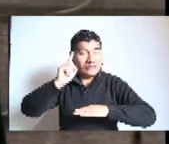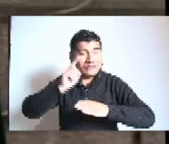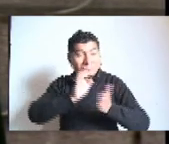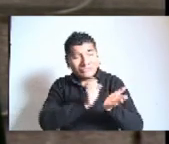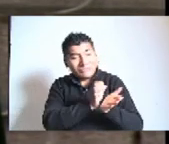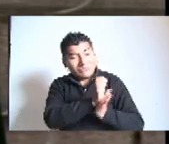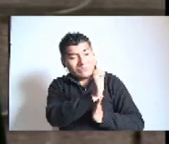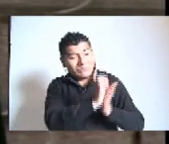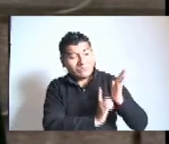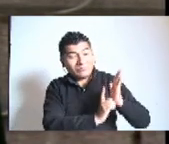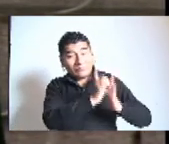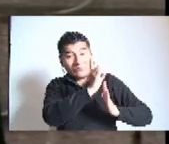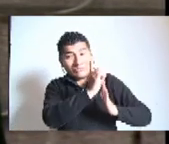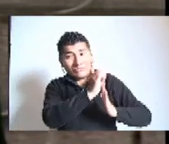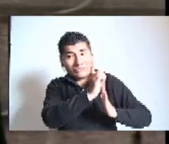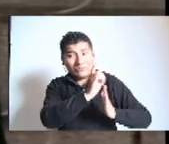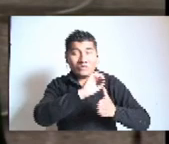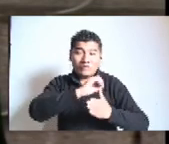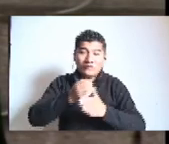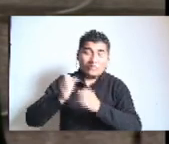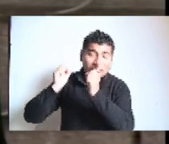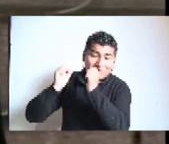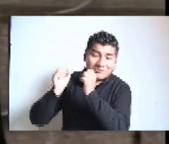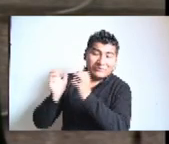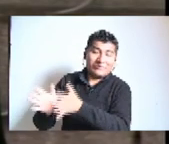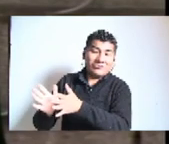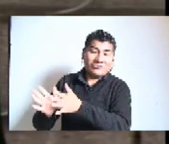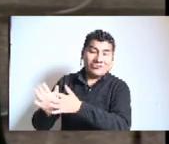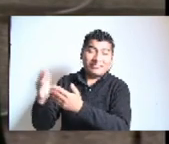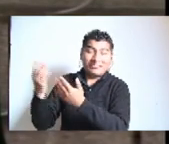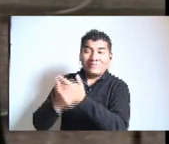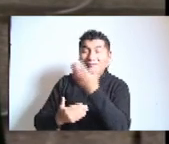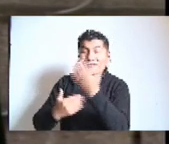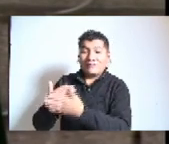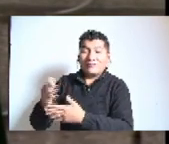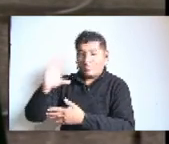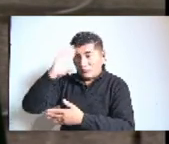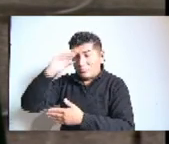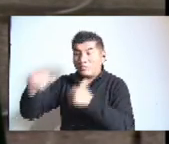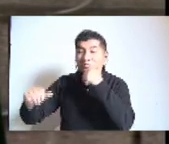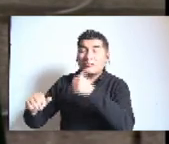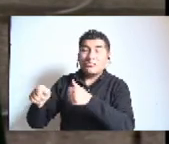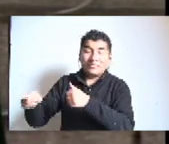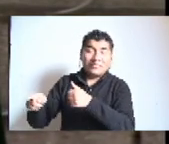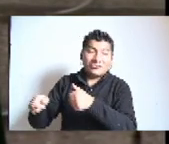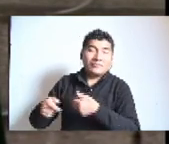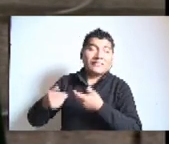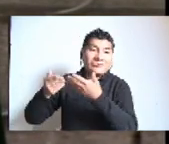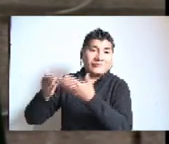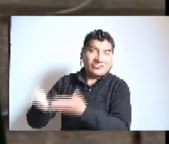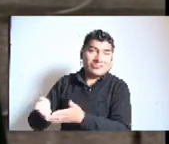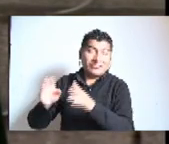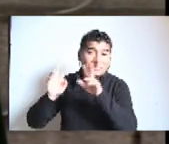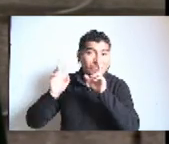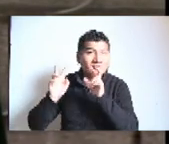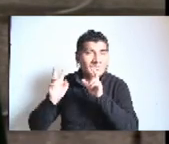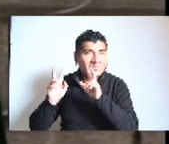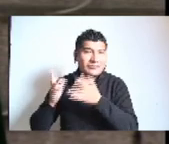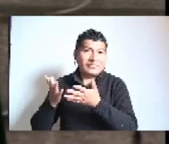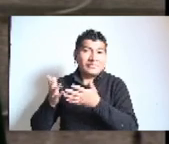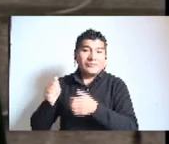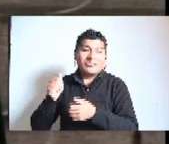el desarrollo, o se deja únicamente en manos del hombre, que cede a la presunción de